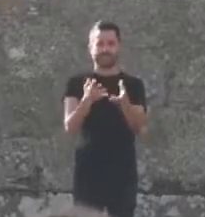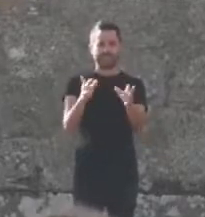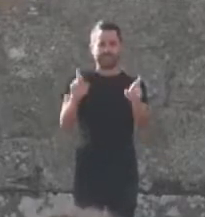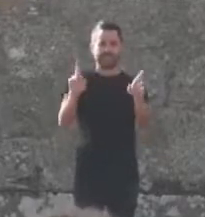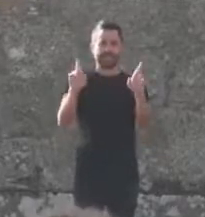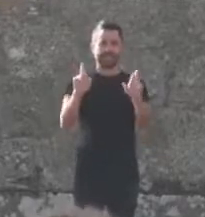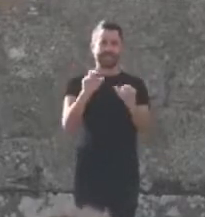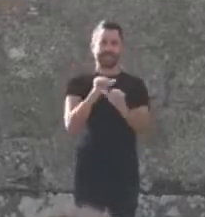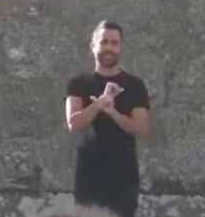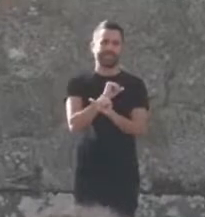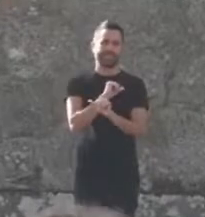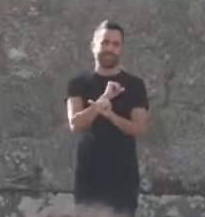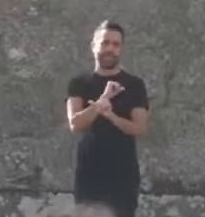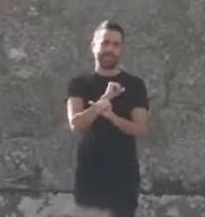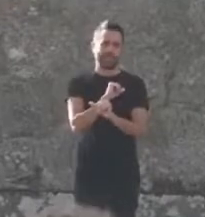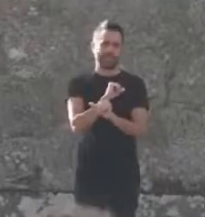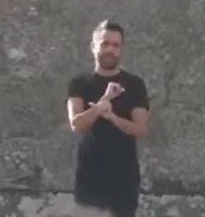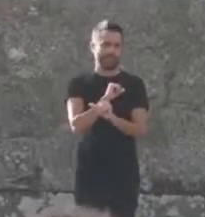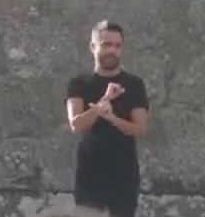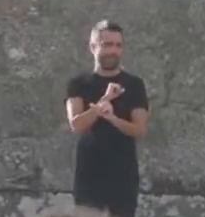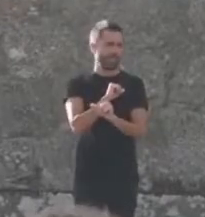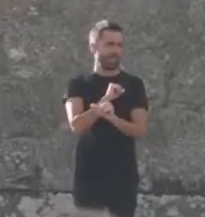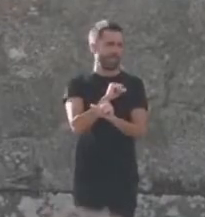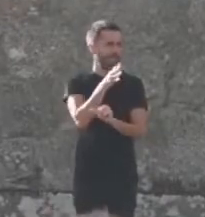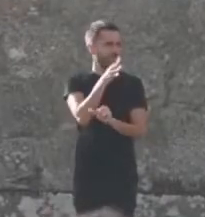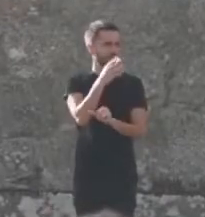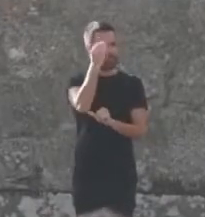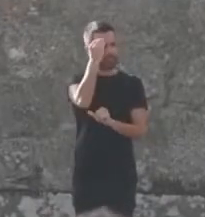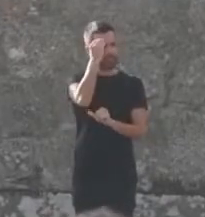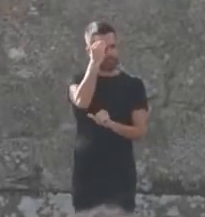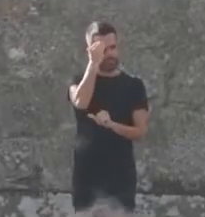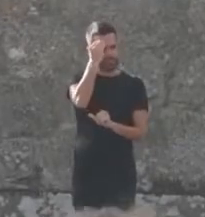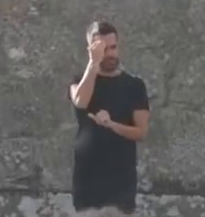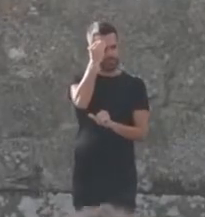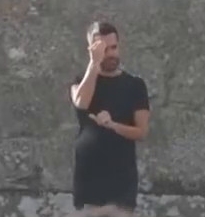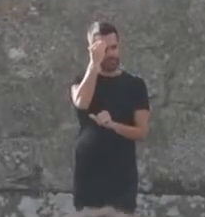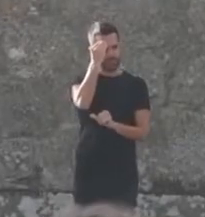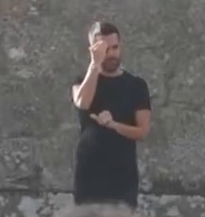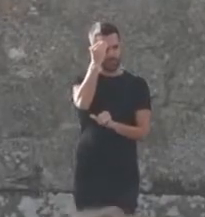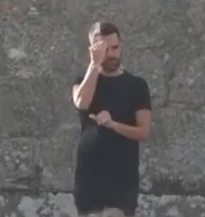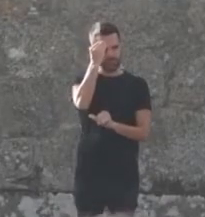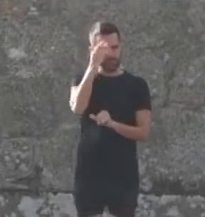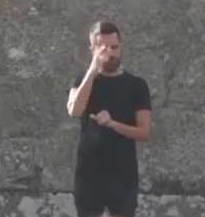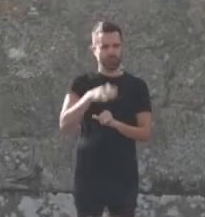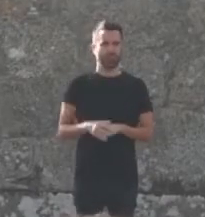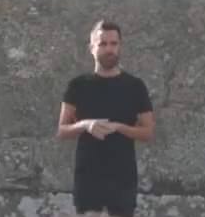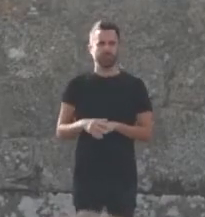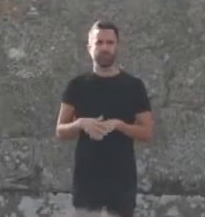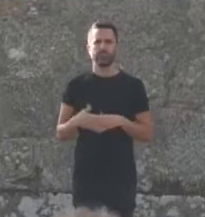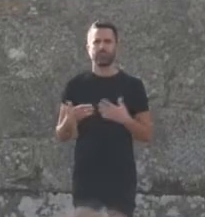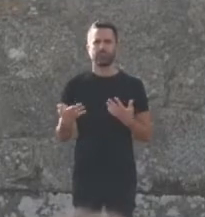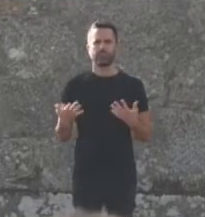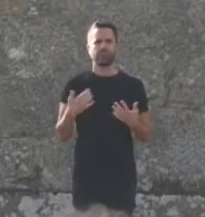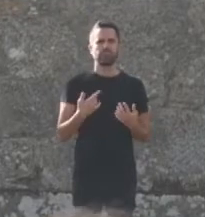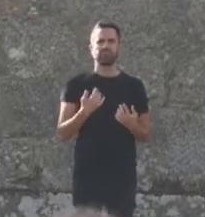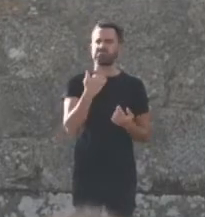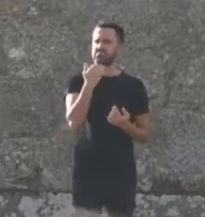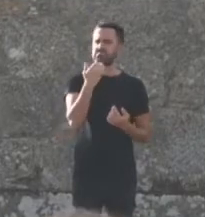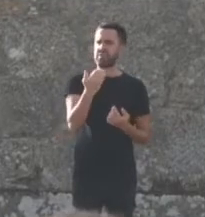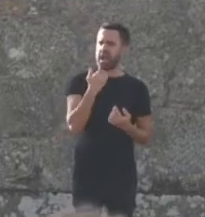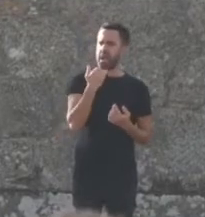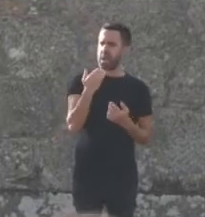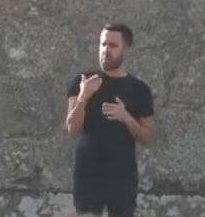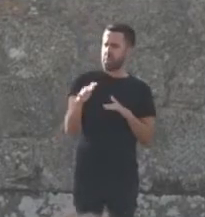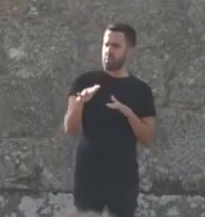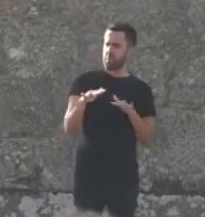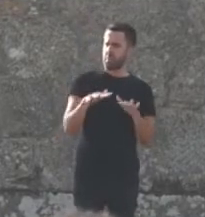non? Porque penso, sinceramente, que se están movendo algunhas cousas, non? E fronte ao que